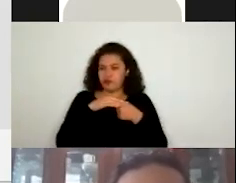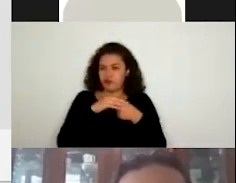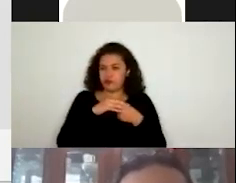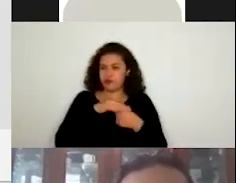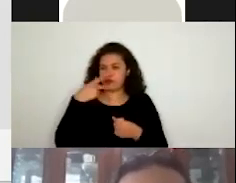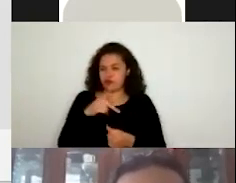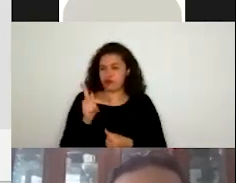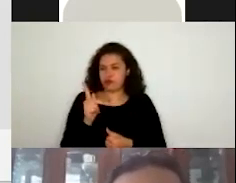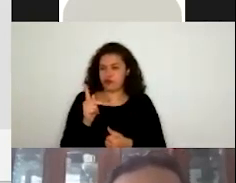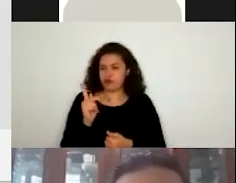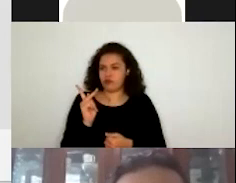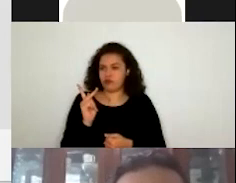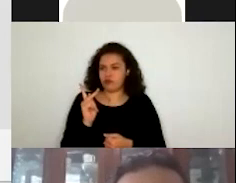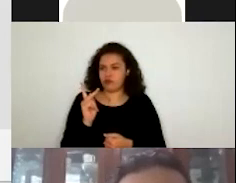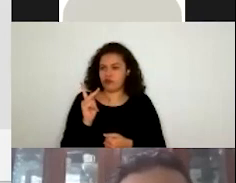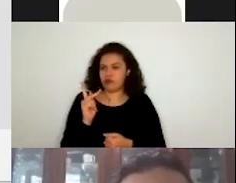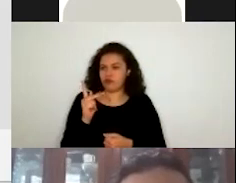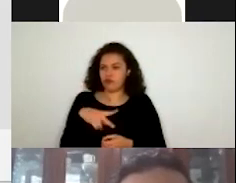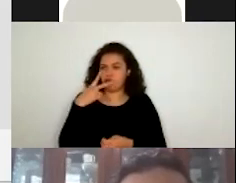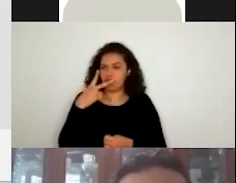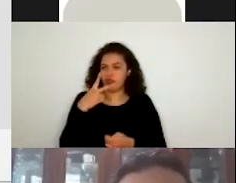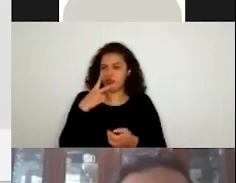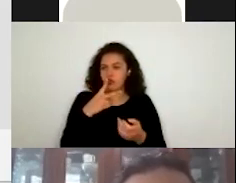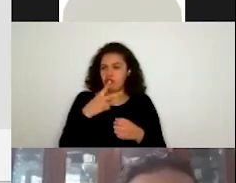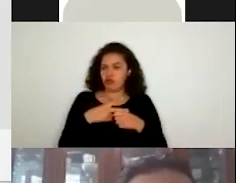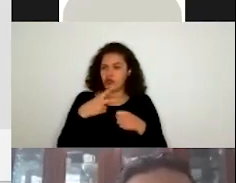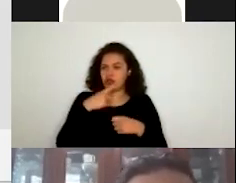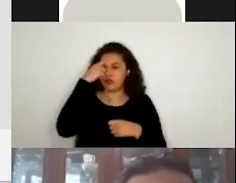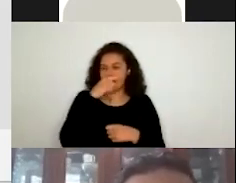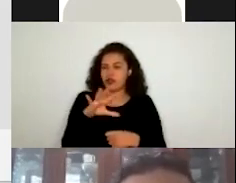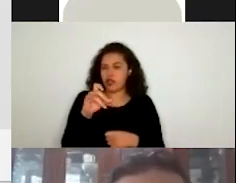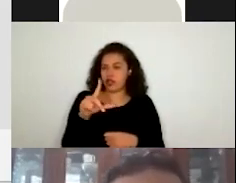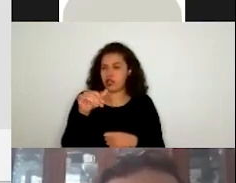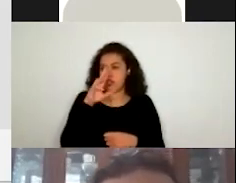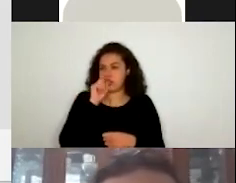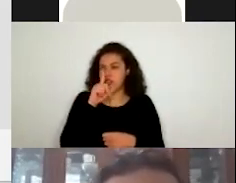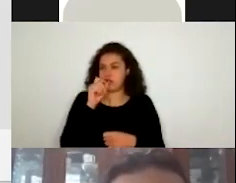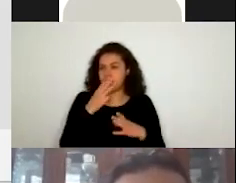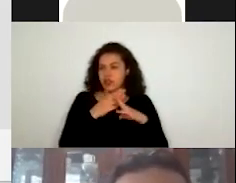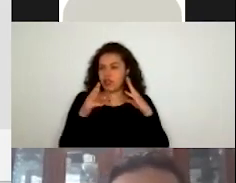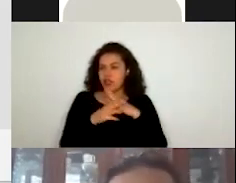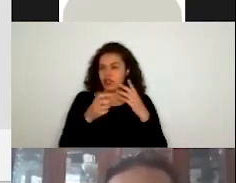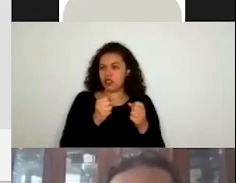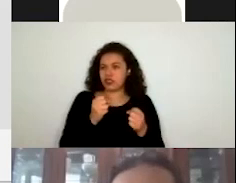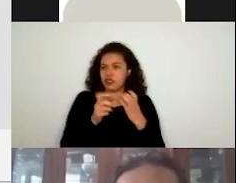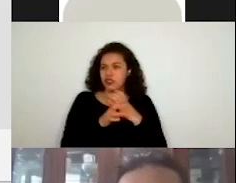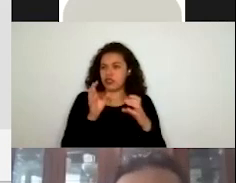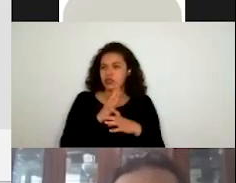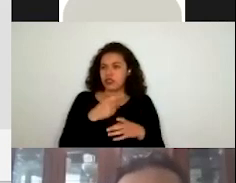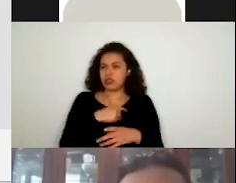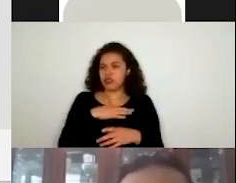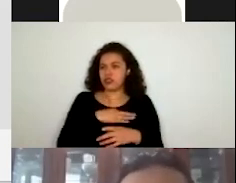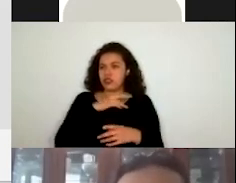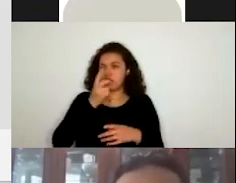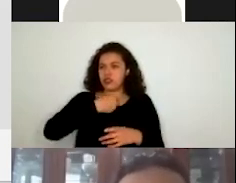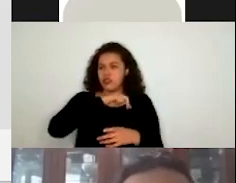recipientes criogénicos y generadores de vapor o calderas, y materiales y sustancias químicas peligrosas que se almacenen